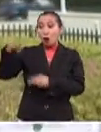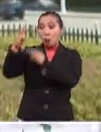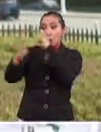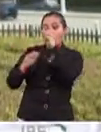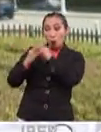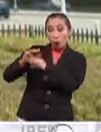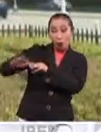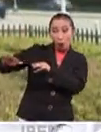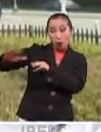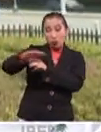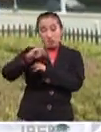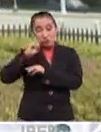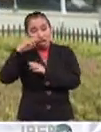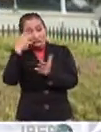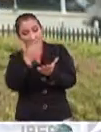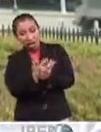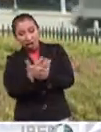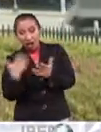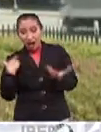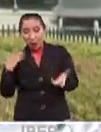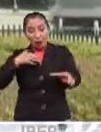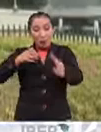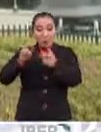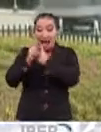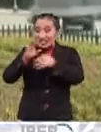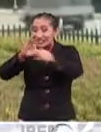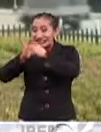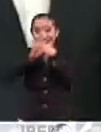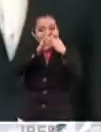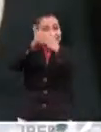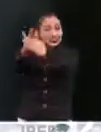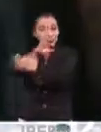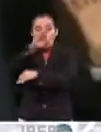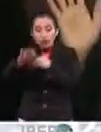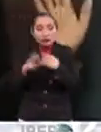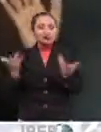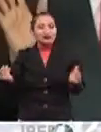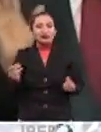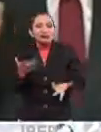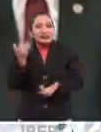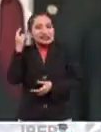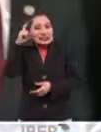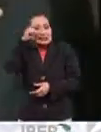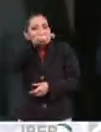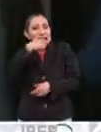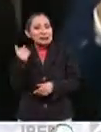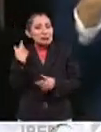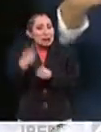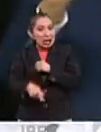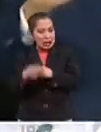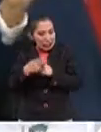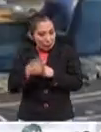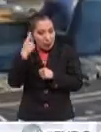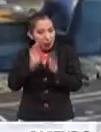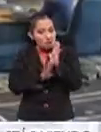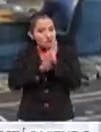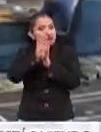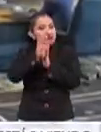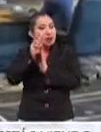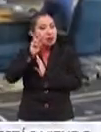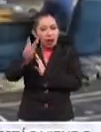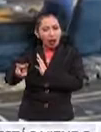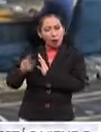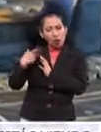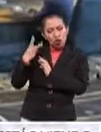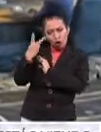global, parar los engranes del multilateralismo representa un riesgo muy, muy grande para el crecimiento. Hemos visto que en